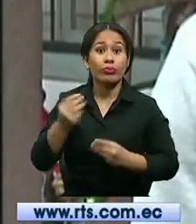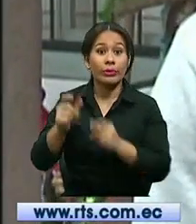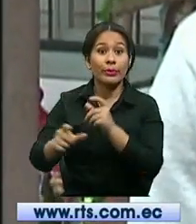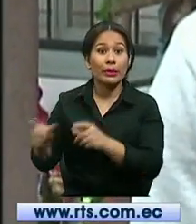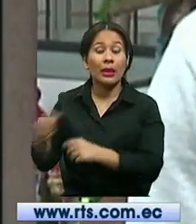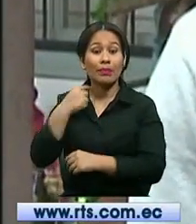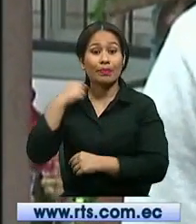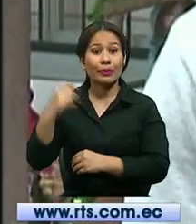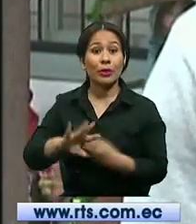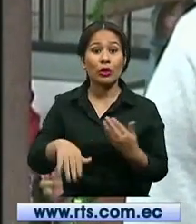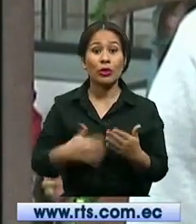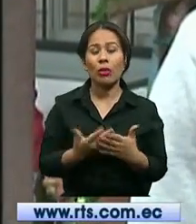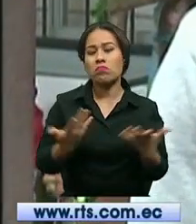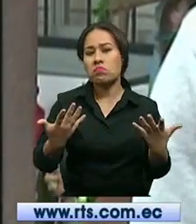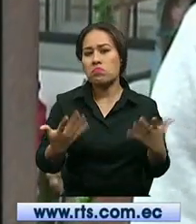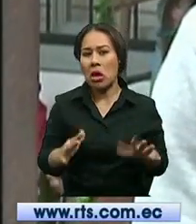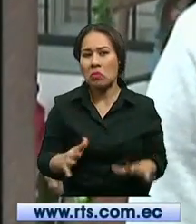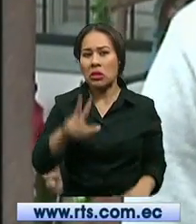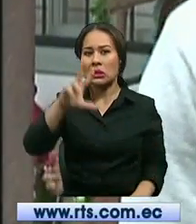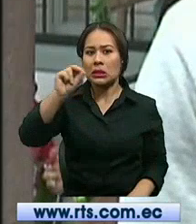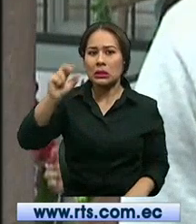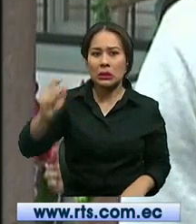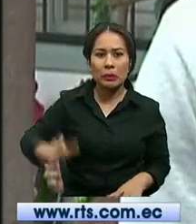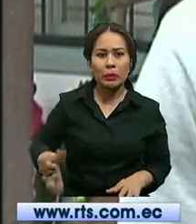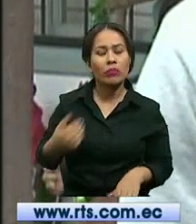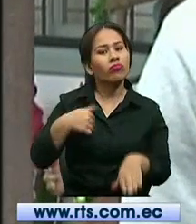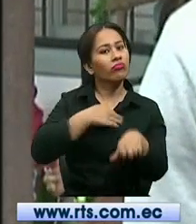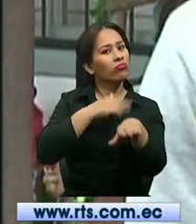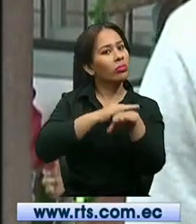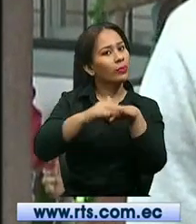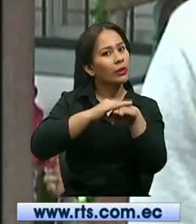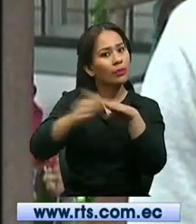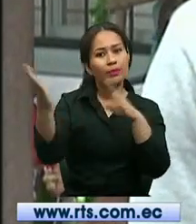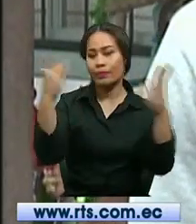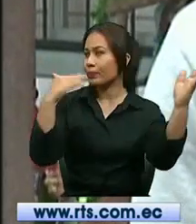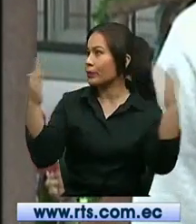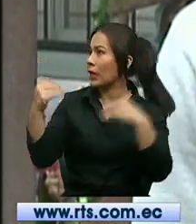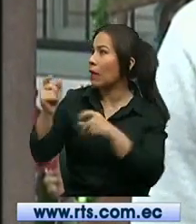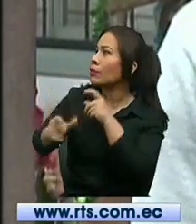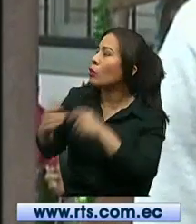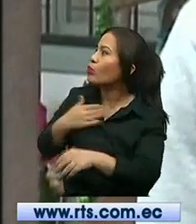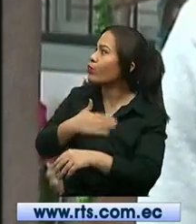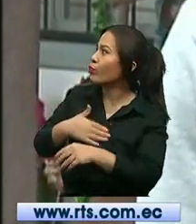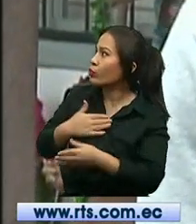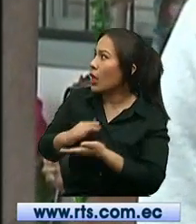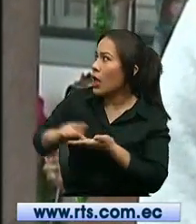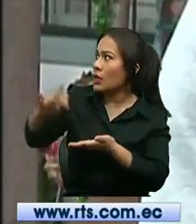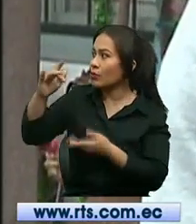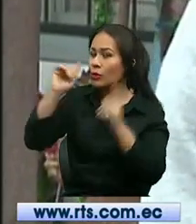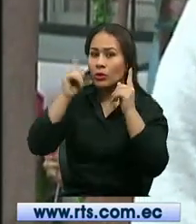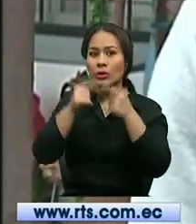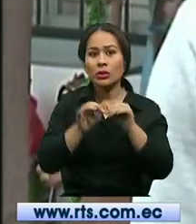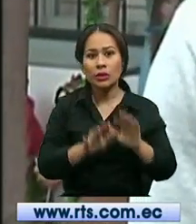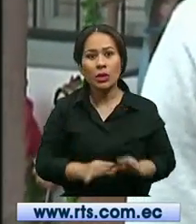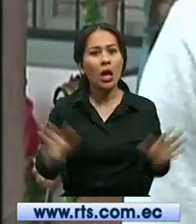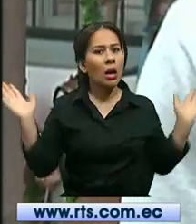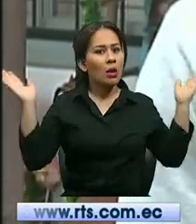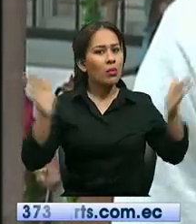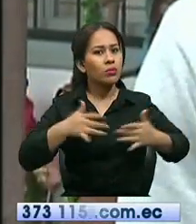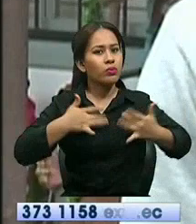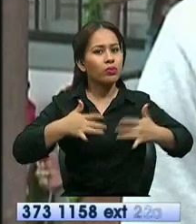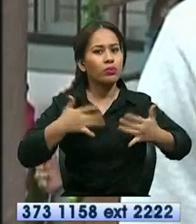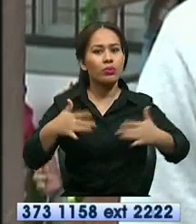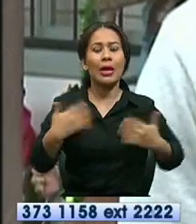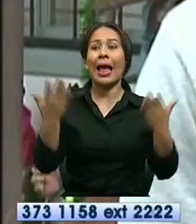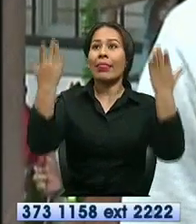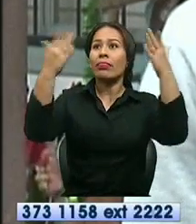damnificadas, se estimaba que sean alrededor de 300, entonces invitamos a la ciudadanía a seguir teniendo ese espíritu de solidaridad, más ahora en esta temporada navideña